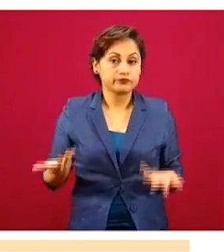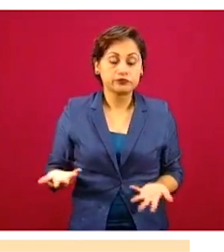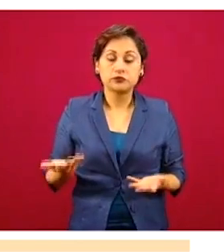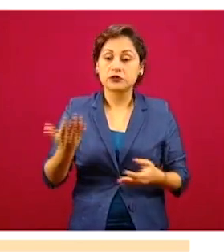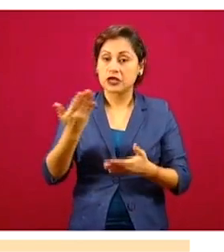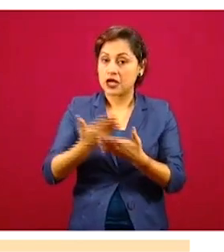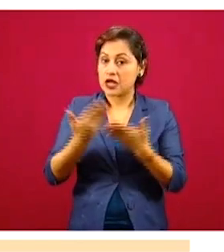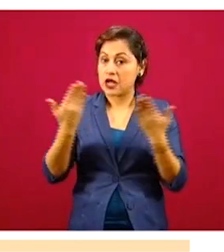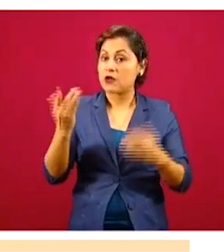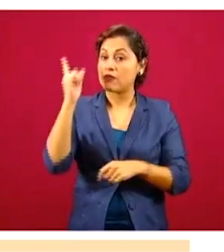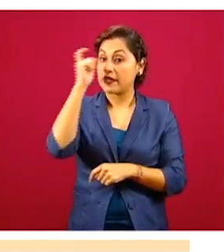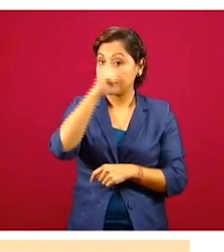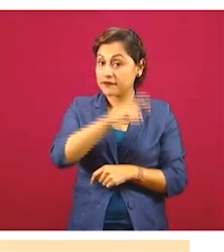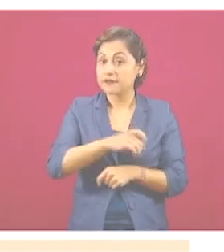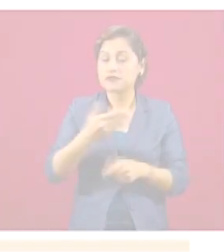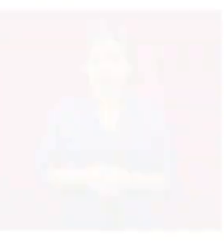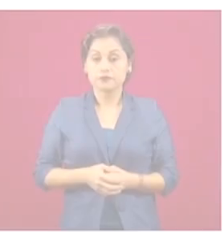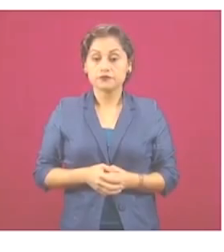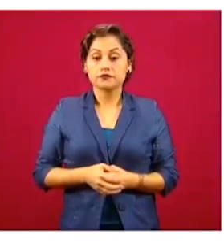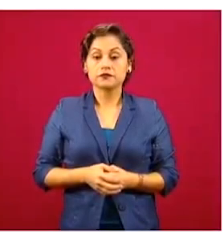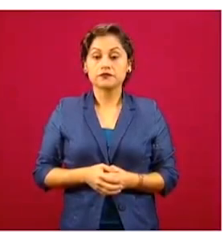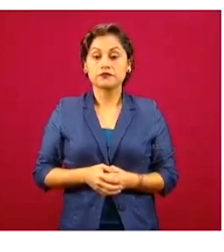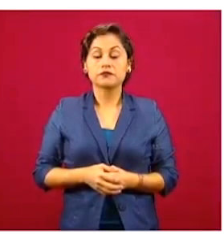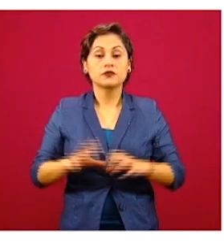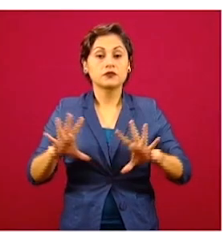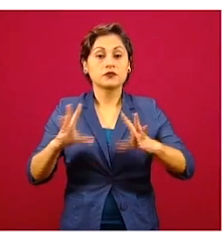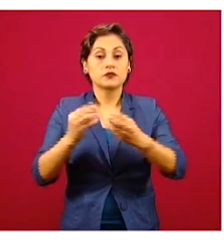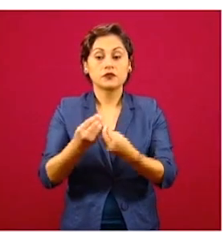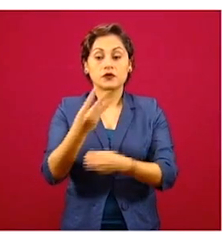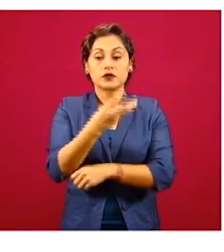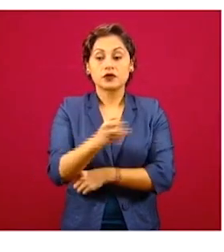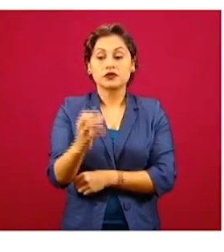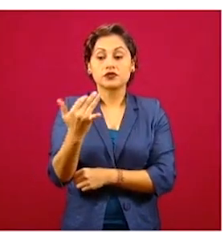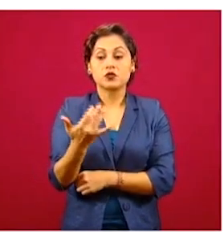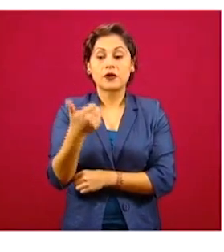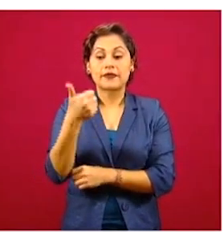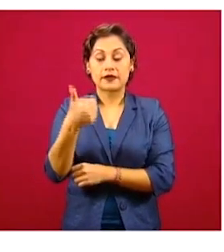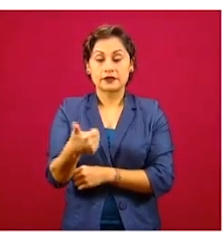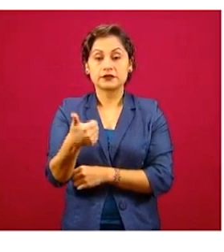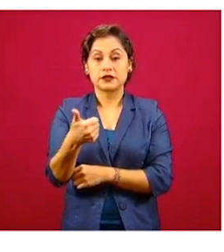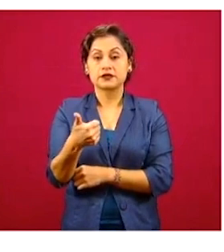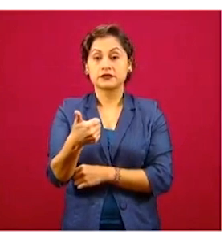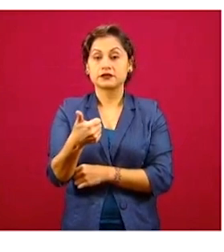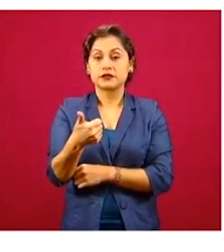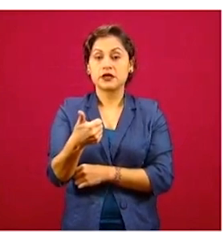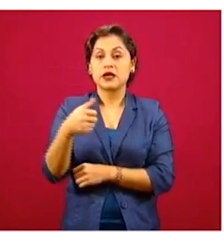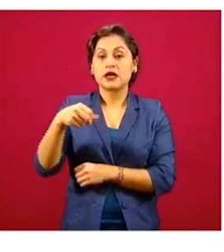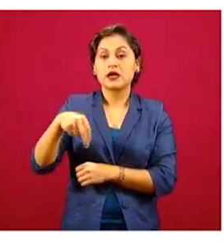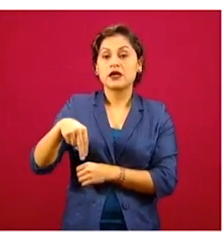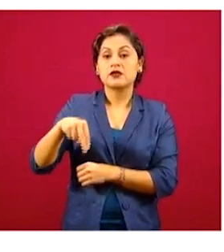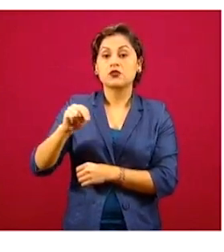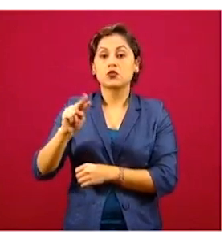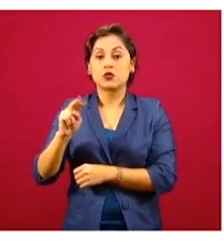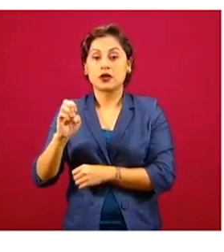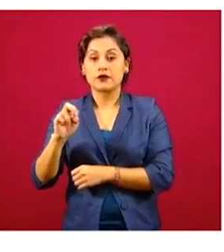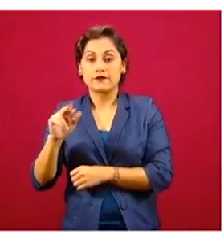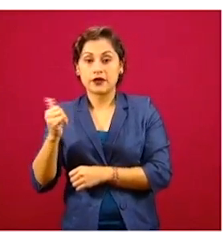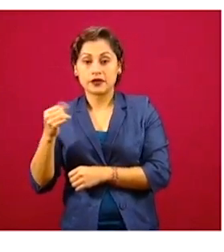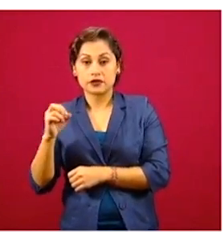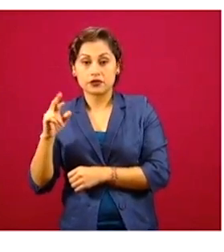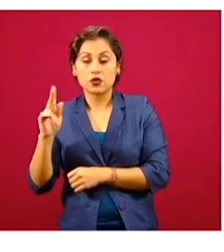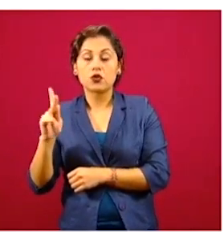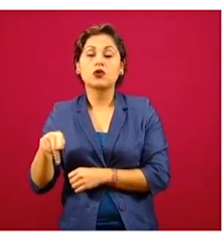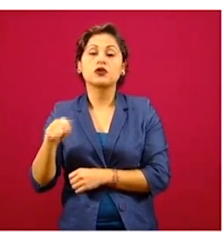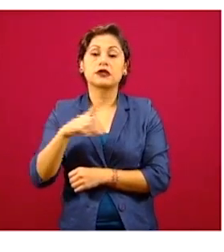que fue en las décadas pasadas. Son 356 en total, solo en Nueva York hay 101. El